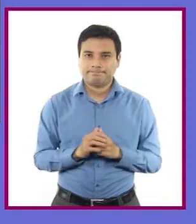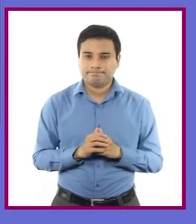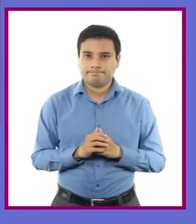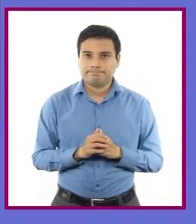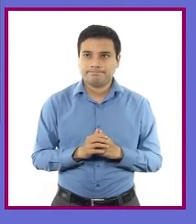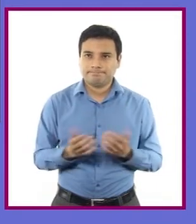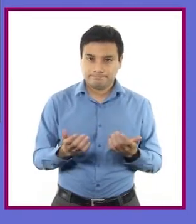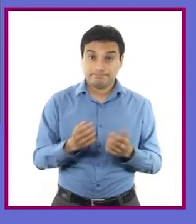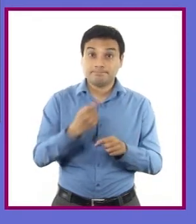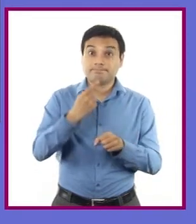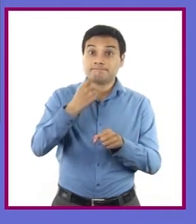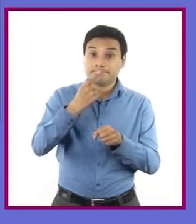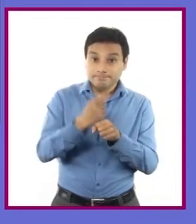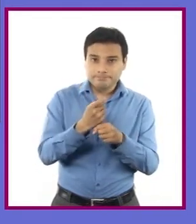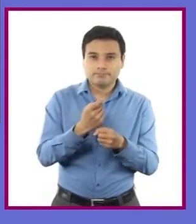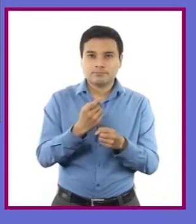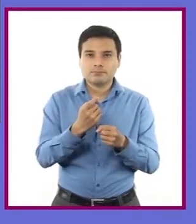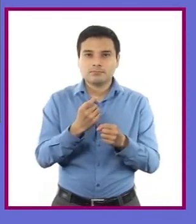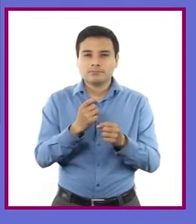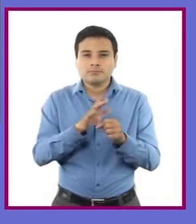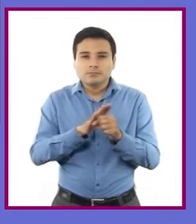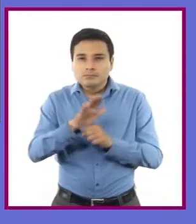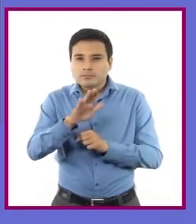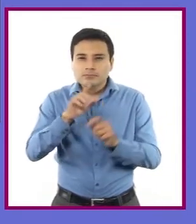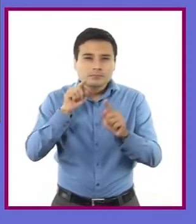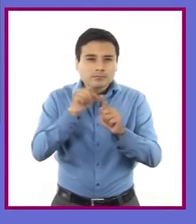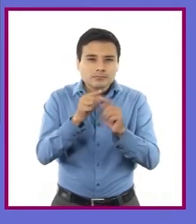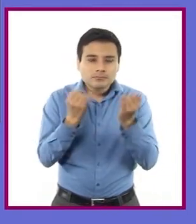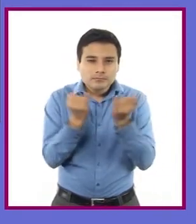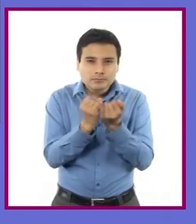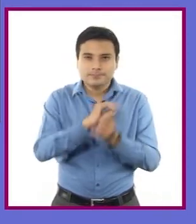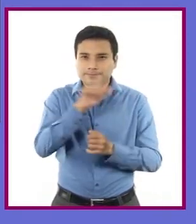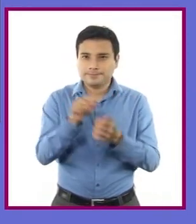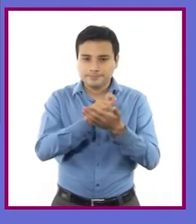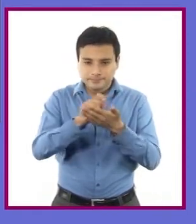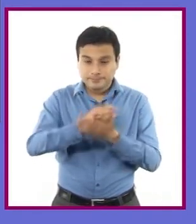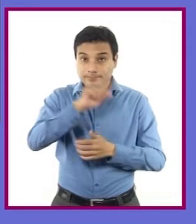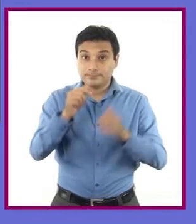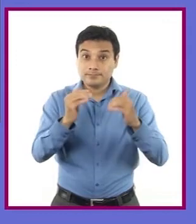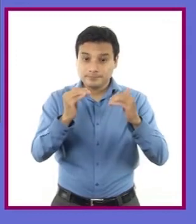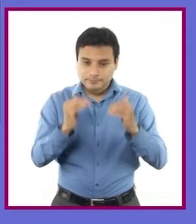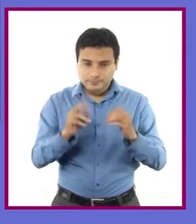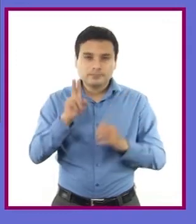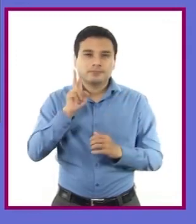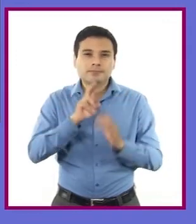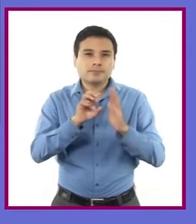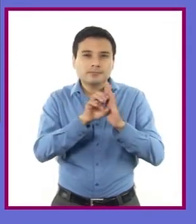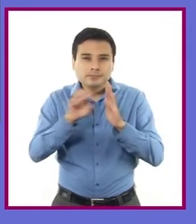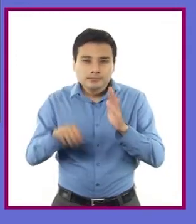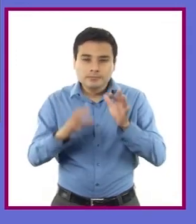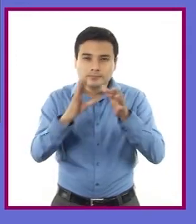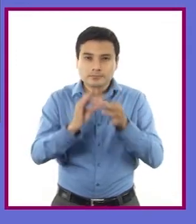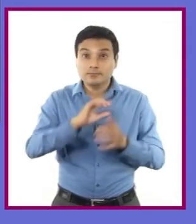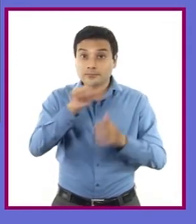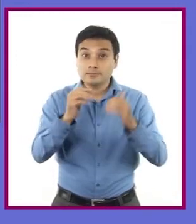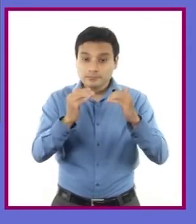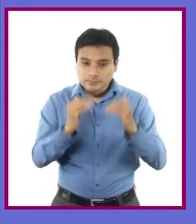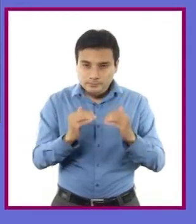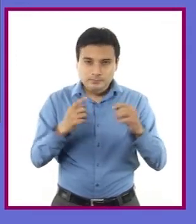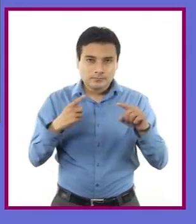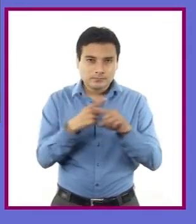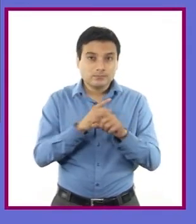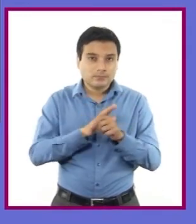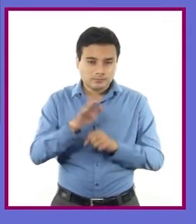Agregamos información complementaria con datos de interés. Y por último, retomamos ideas contradictorias para enriquecer el texto y